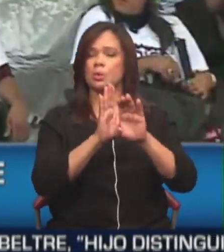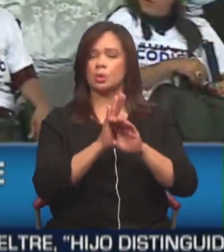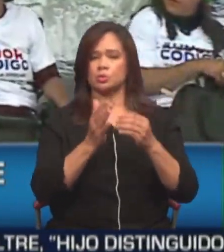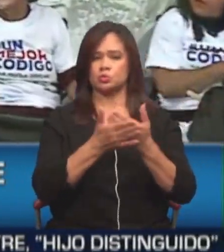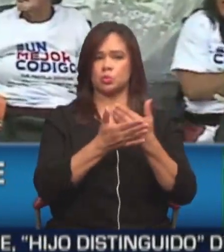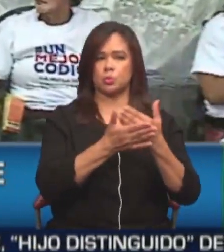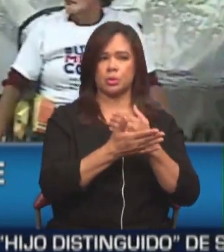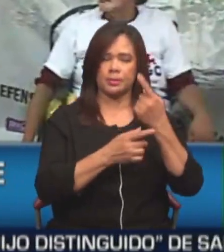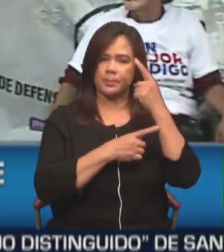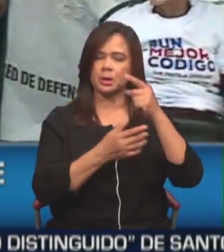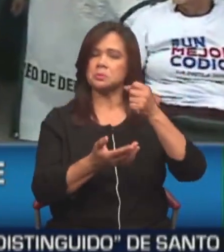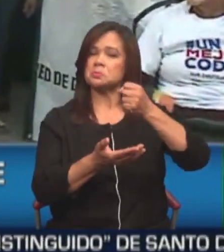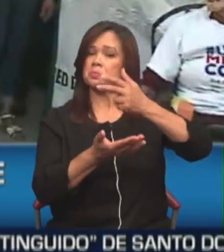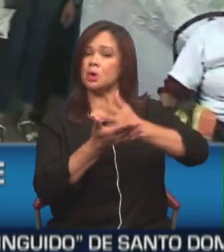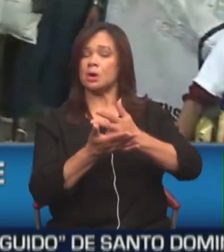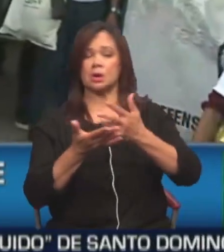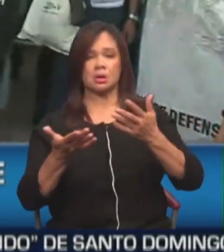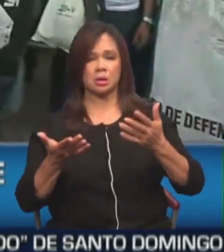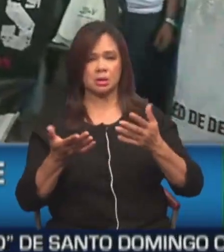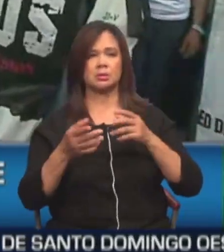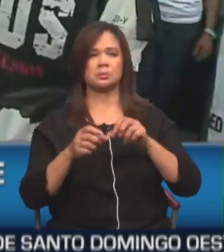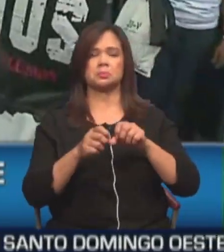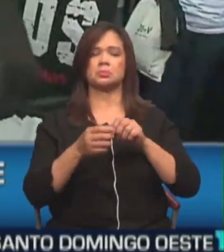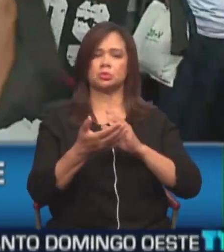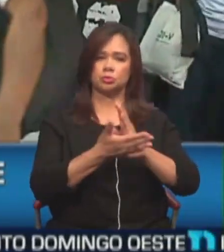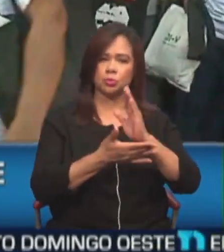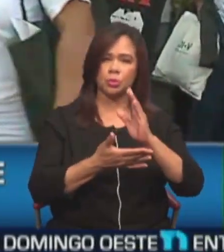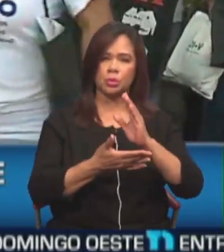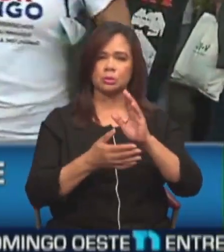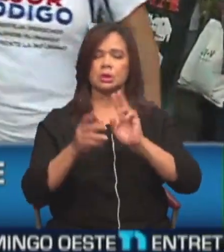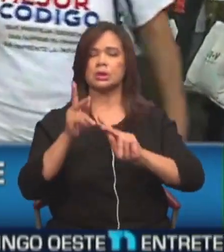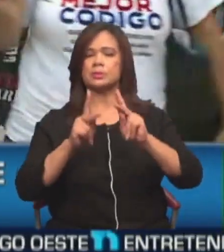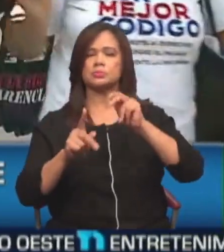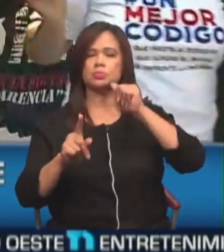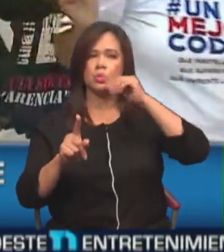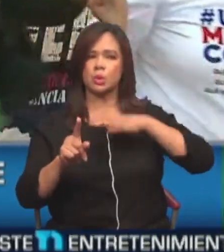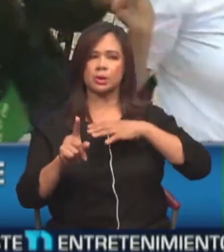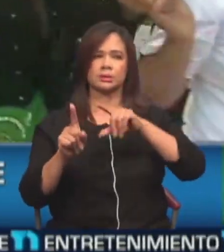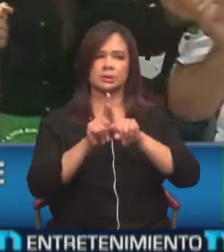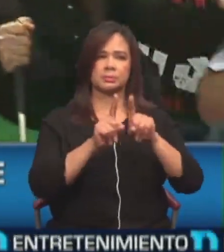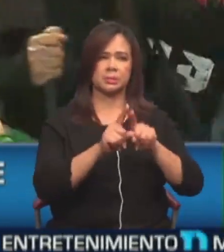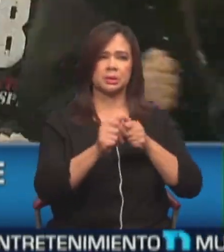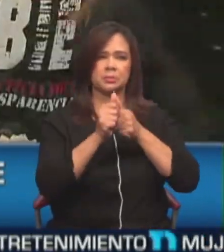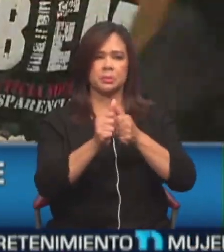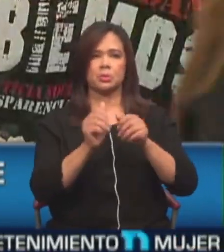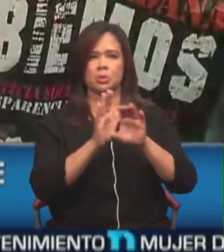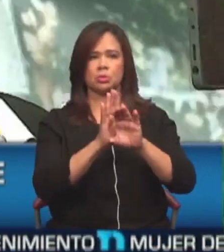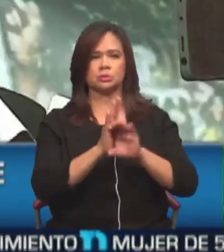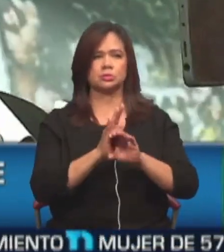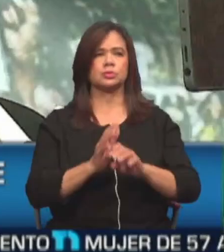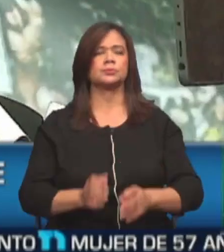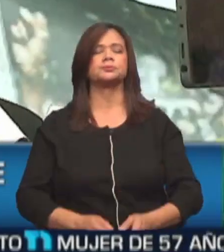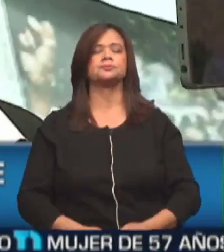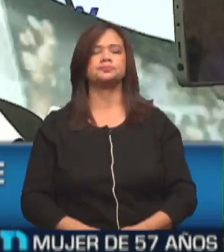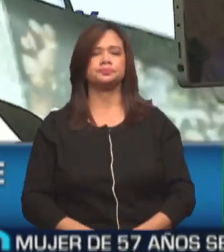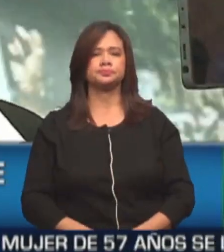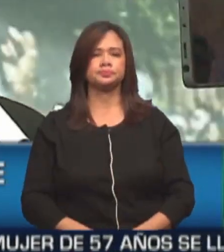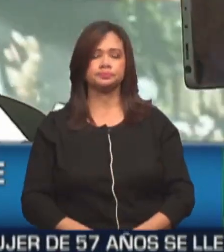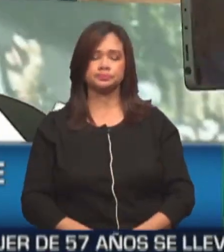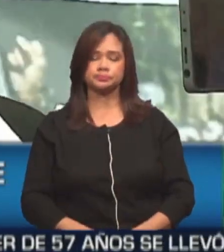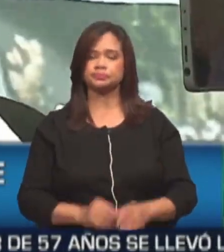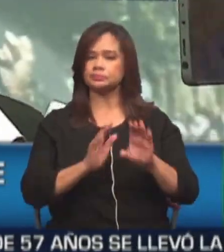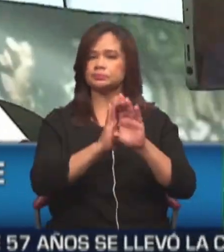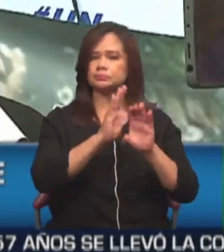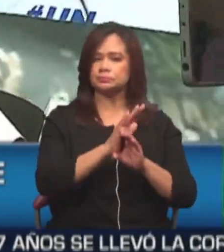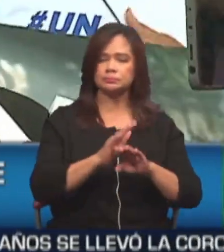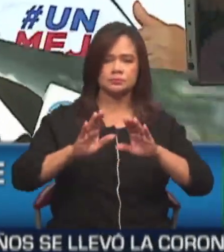actualizado. Aprobarlo como está vulneraría los derechos no solo de las mujeres, sino que viola la propia Constitución. Código del menor, que